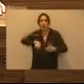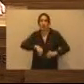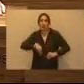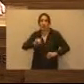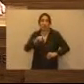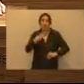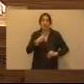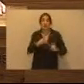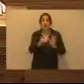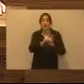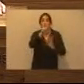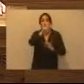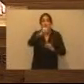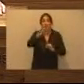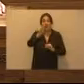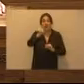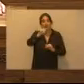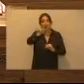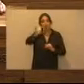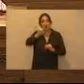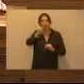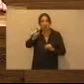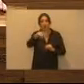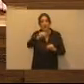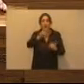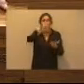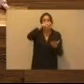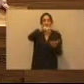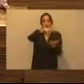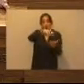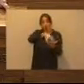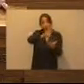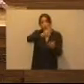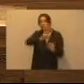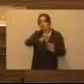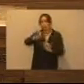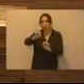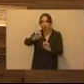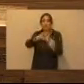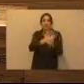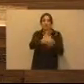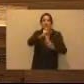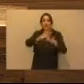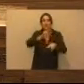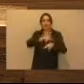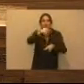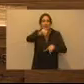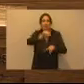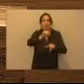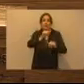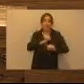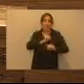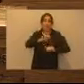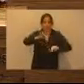año 2003 y del año 2011, de rechazo en centro alternativo, que son todos aquellos pacientes que están pendientes de una